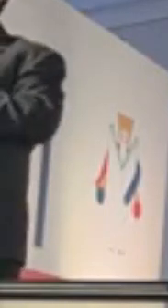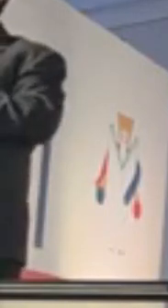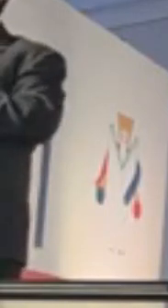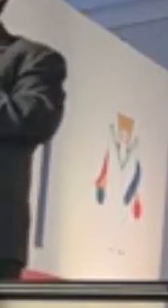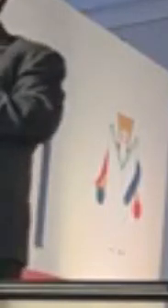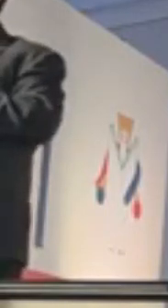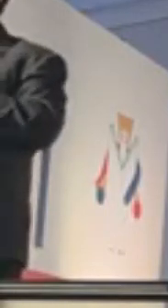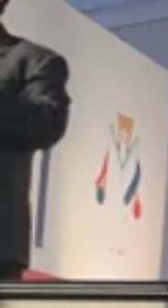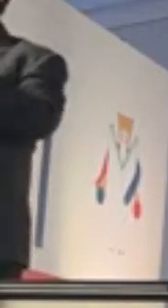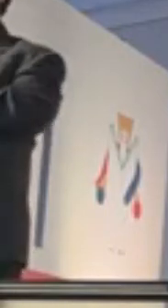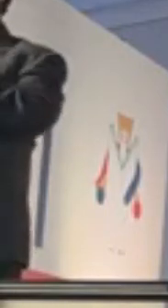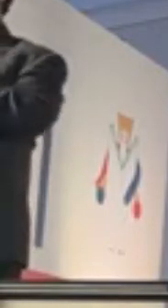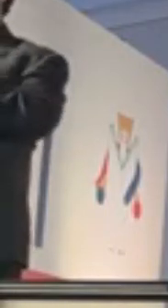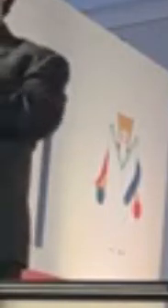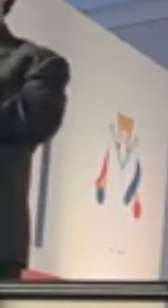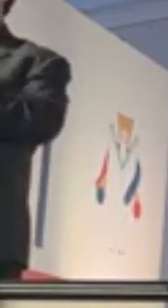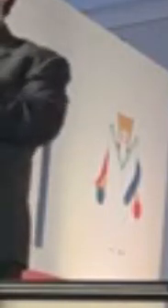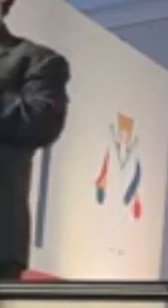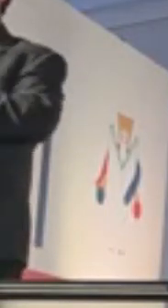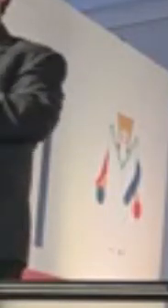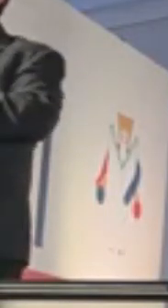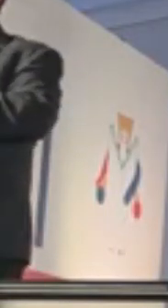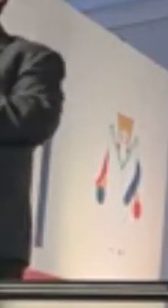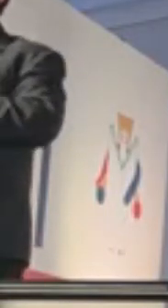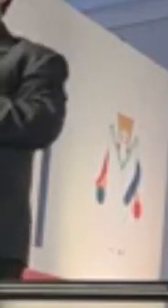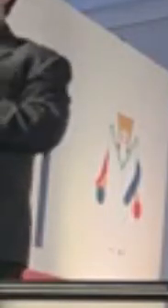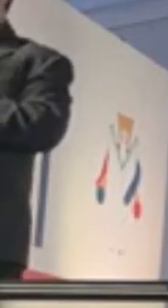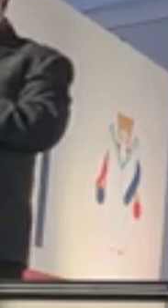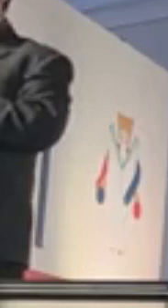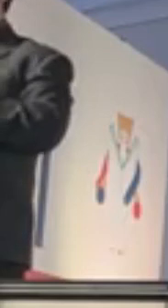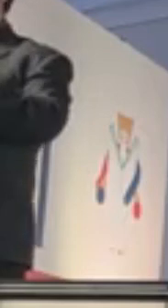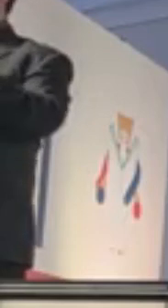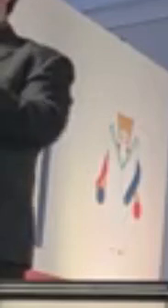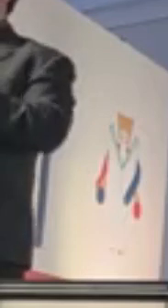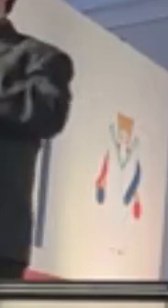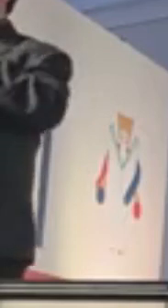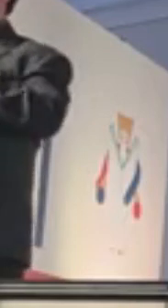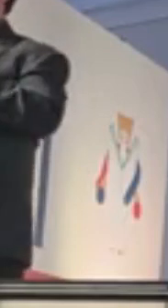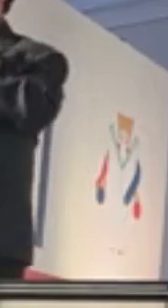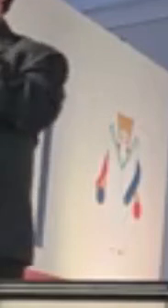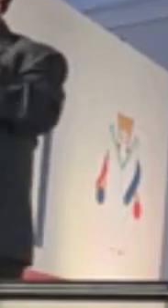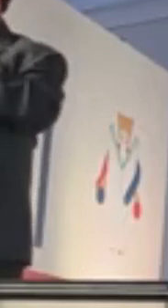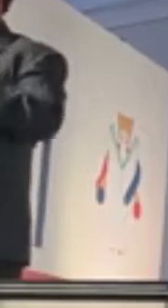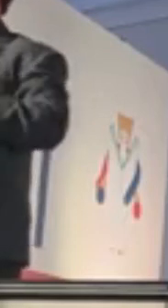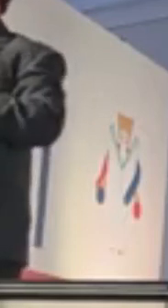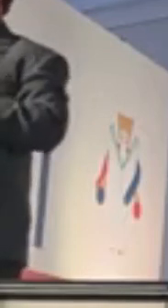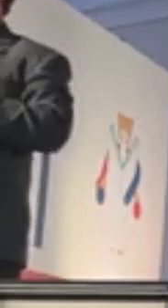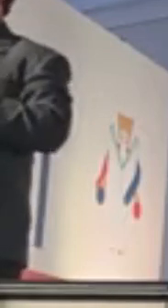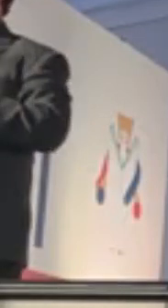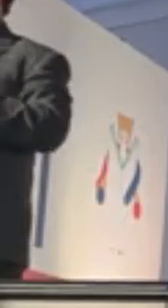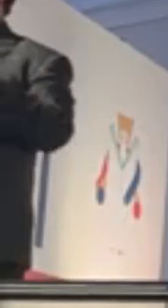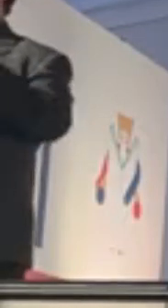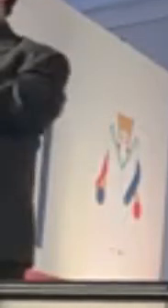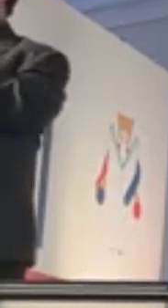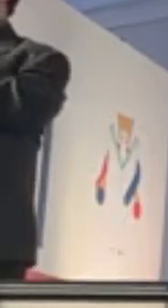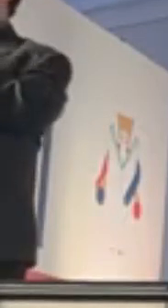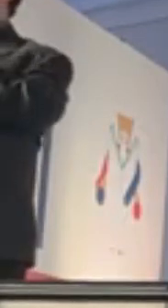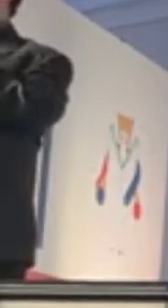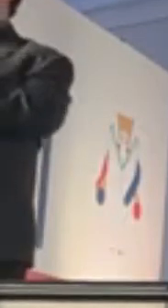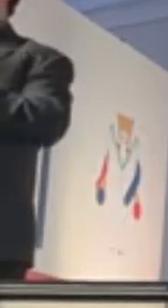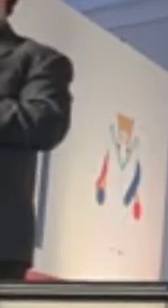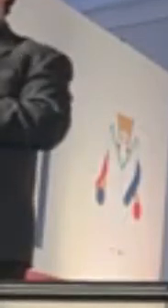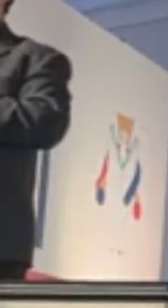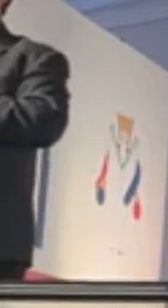dólares. 16 mexicanos que concentran 143 mil millones de dólares. Es una locura. Acabo de estar en Ensenada